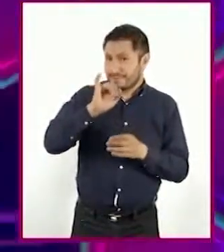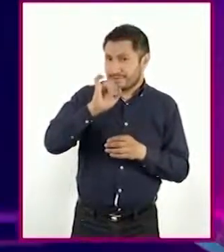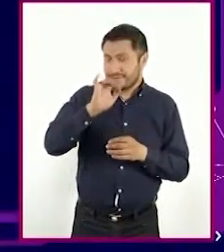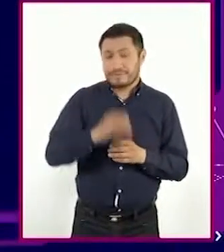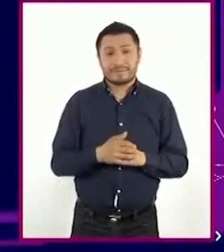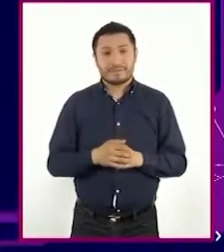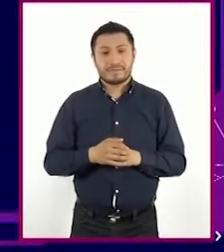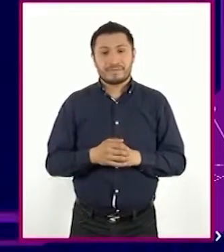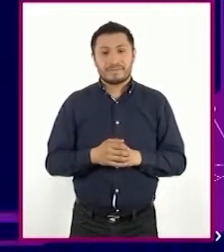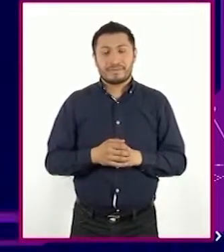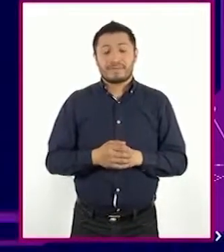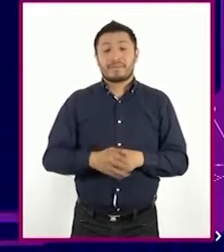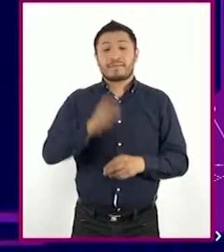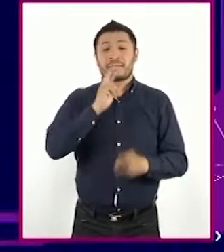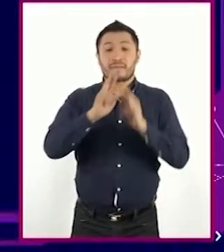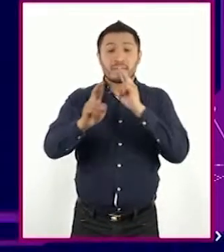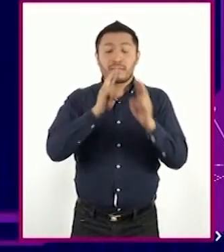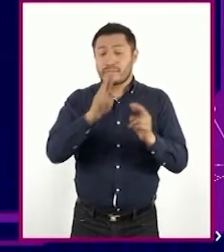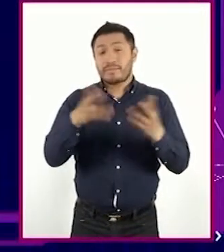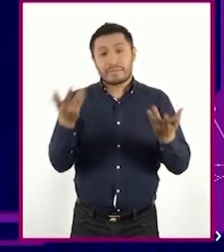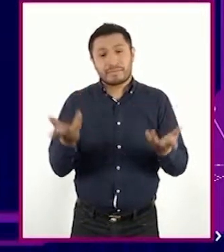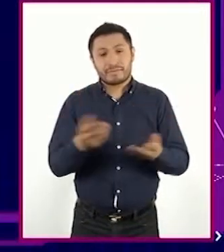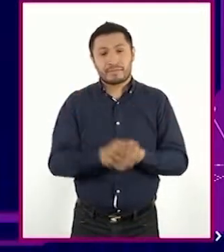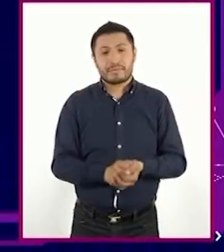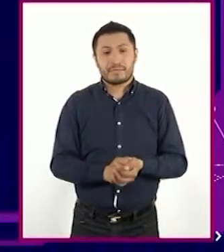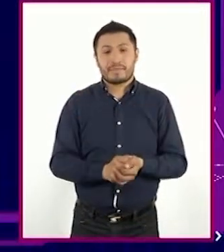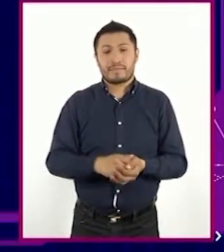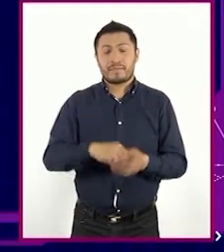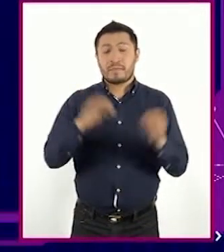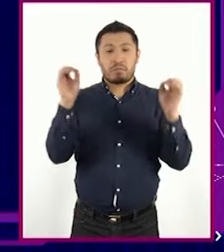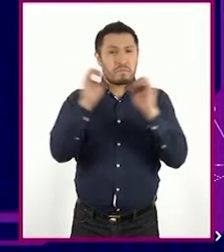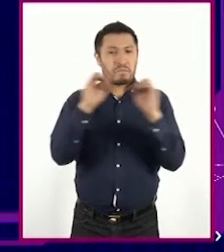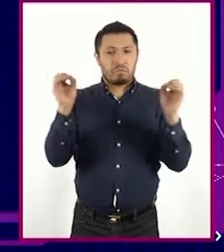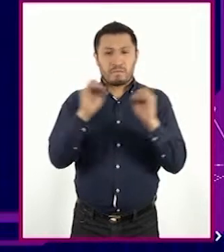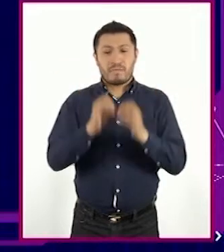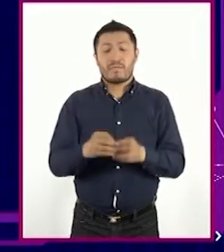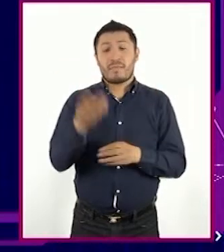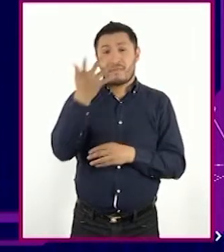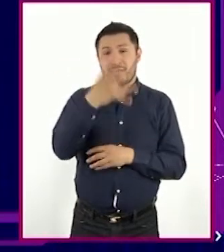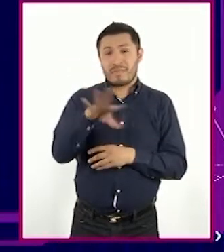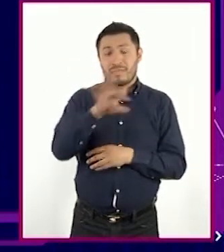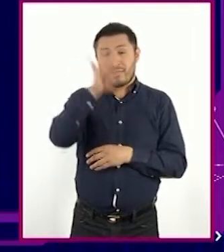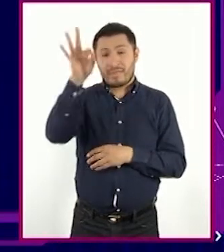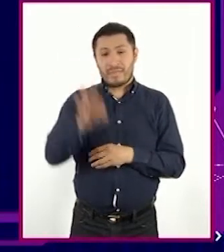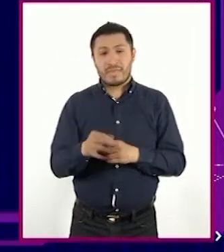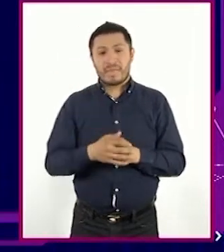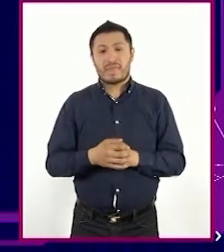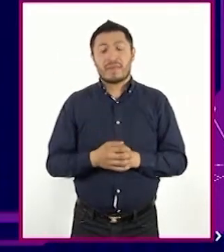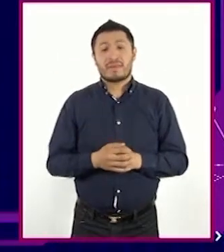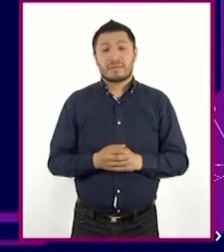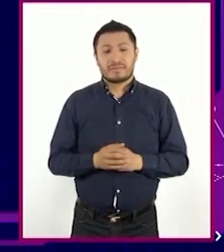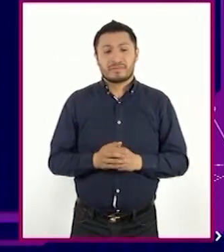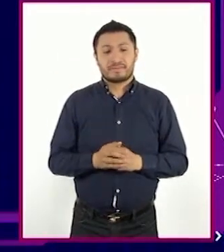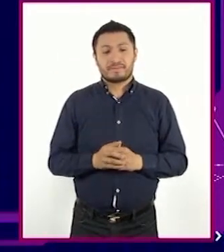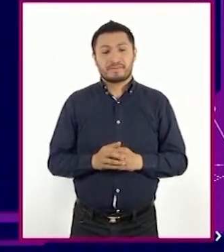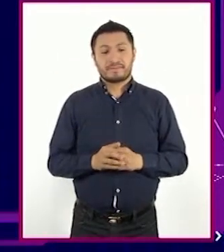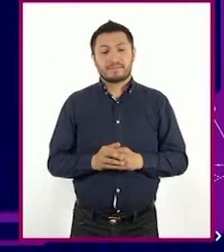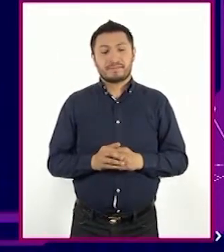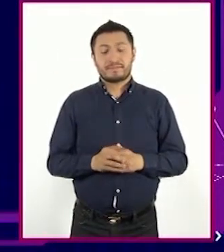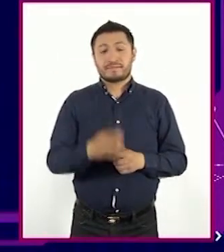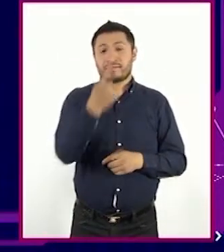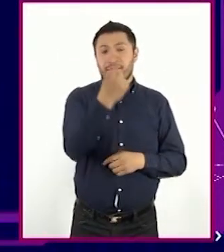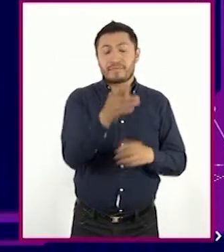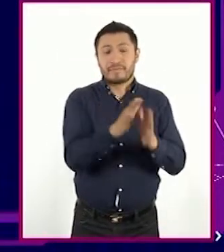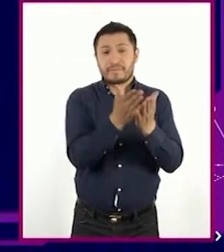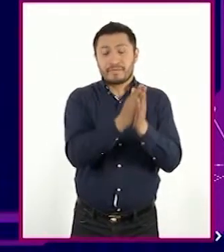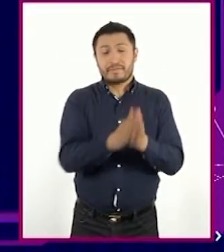Luz. Las respuestas fueron: ningún libro, 10% de alumnas y alumnos. Un